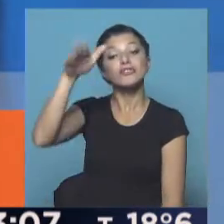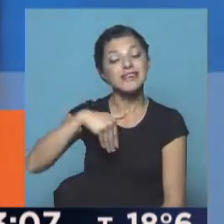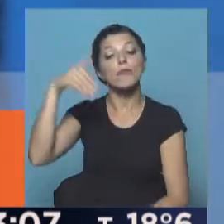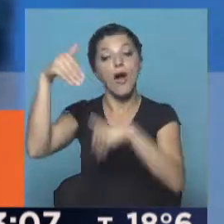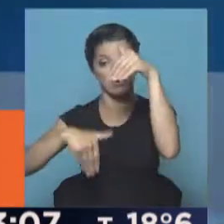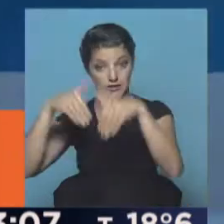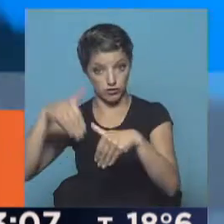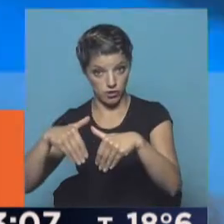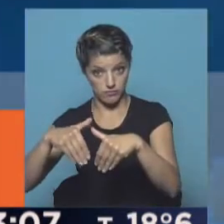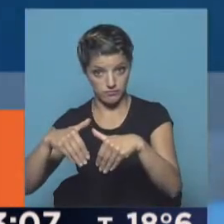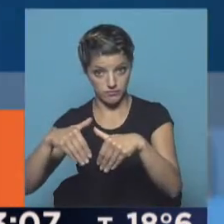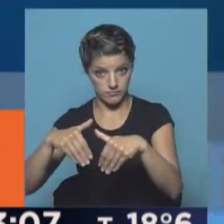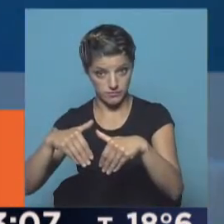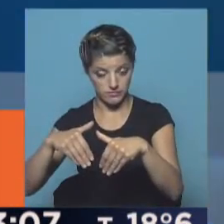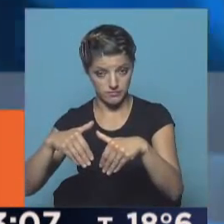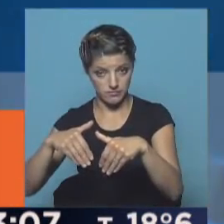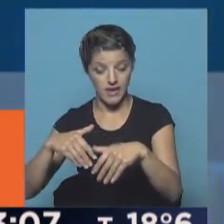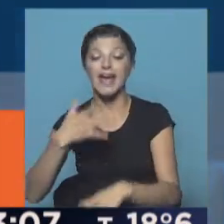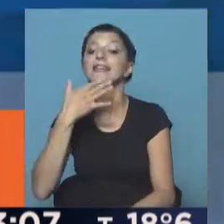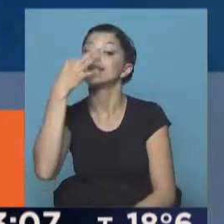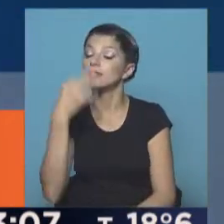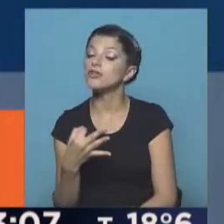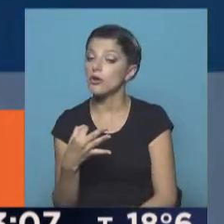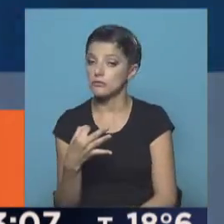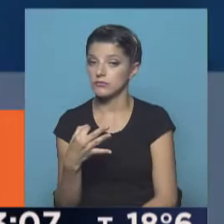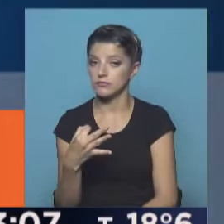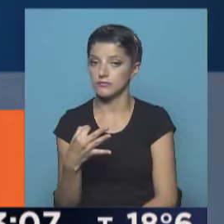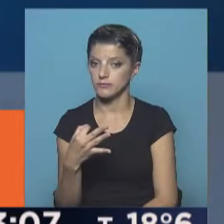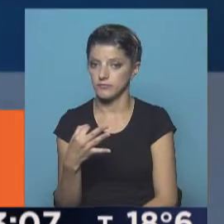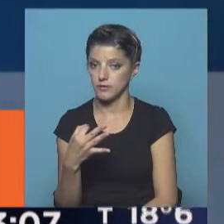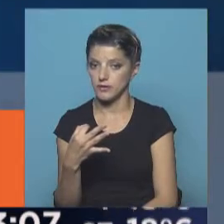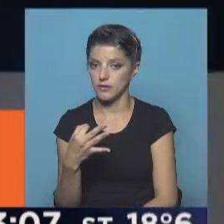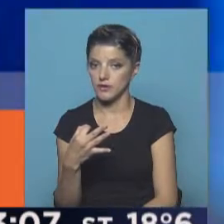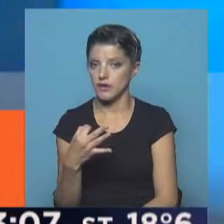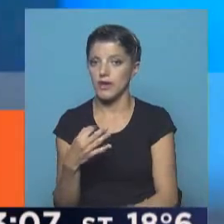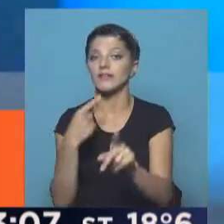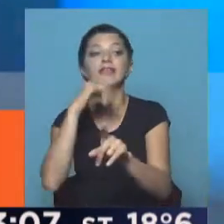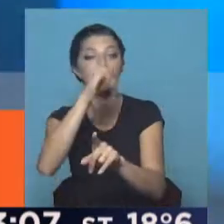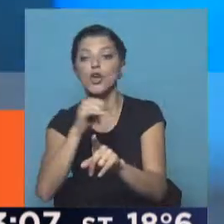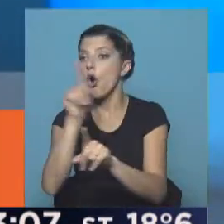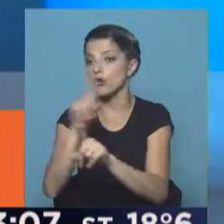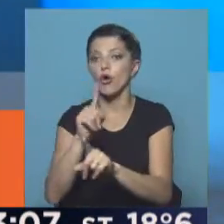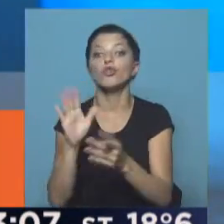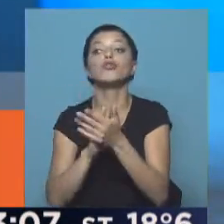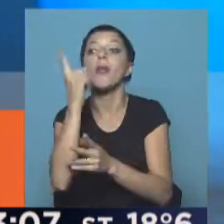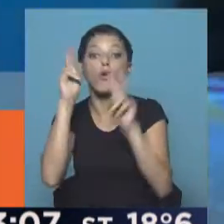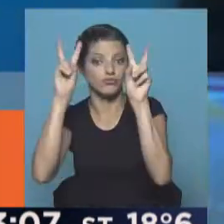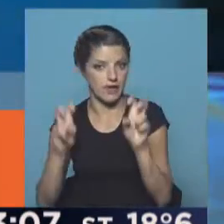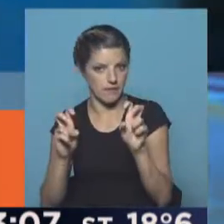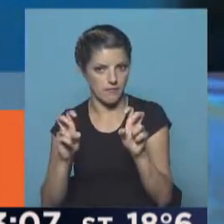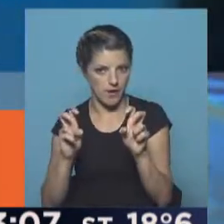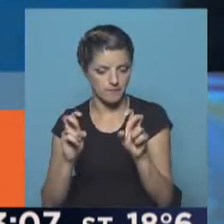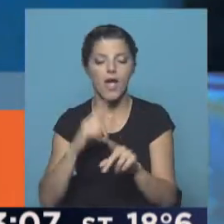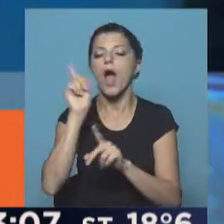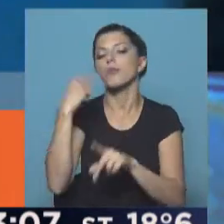muy categórica y que es una decisión típicamente muy binaria, ¿no? Es sí o no respecto de una cuestión. Algunas cosas uno las quisiera